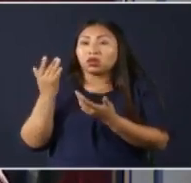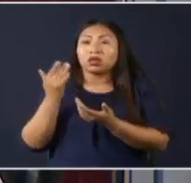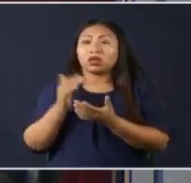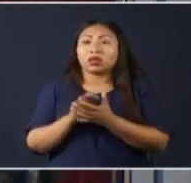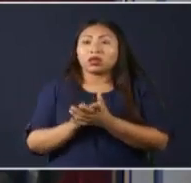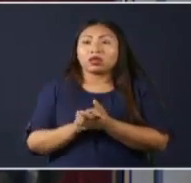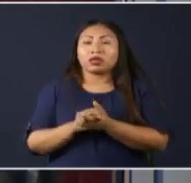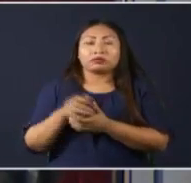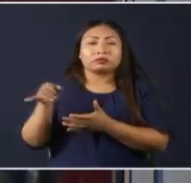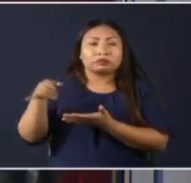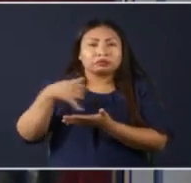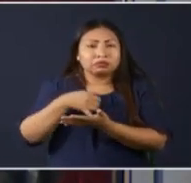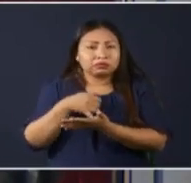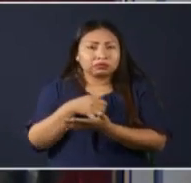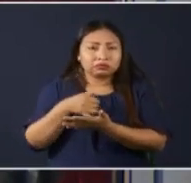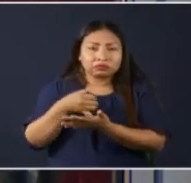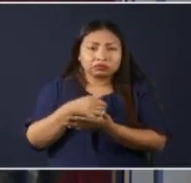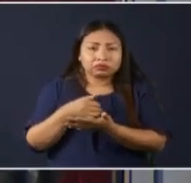bebidas alcohólicas.